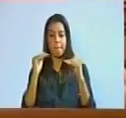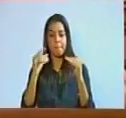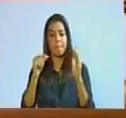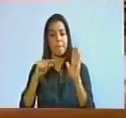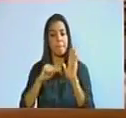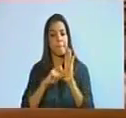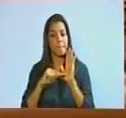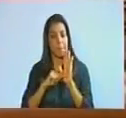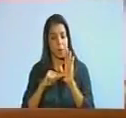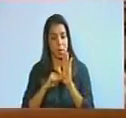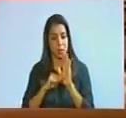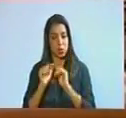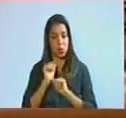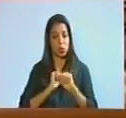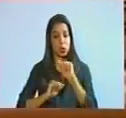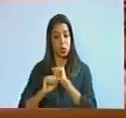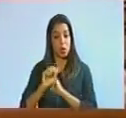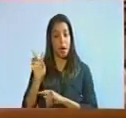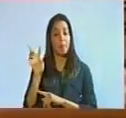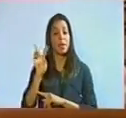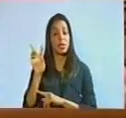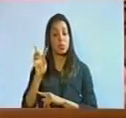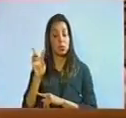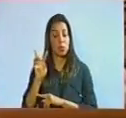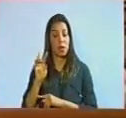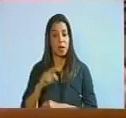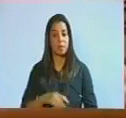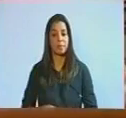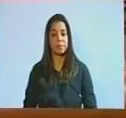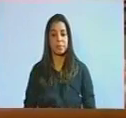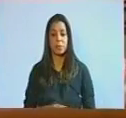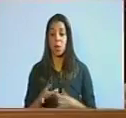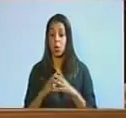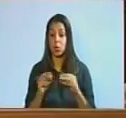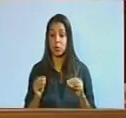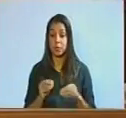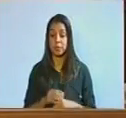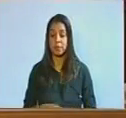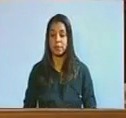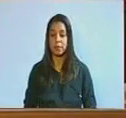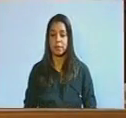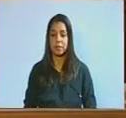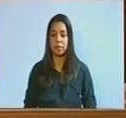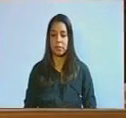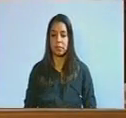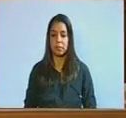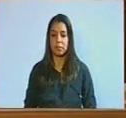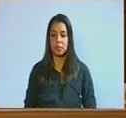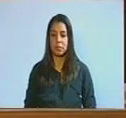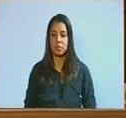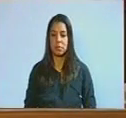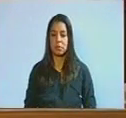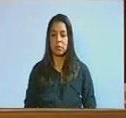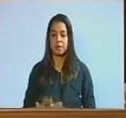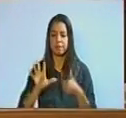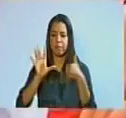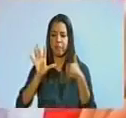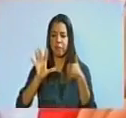la defensa integral de la nación. Es todo. En consideración, artículo 6.